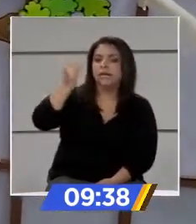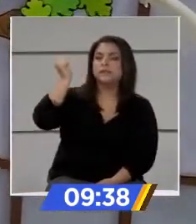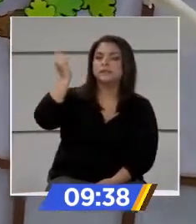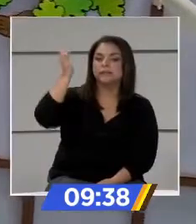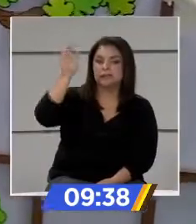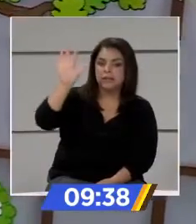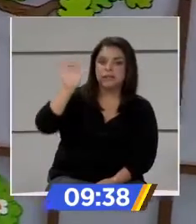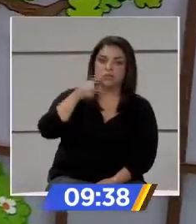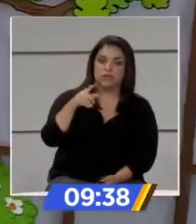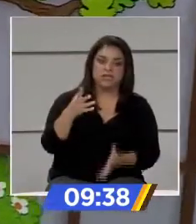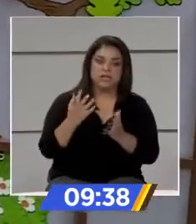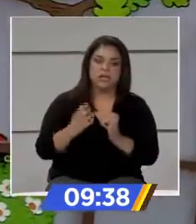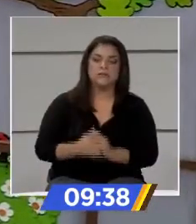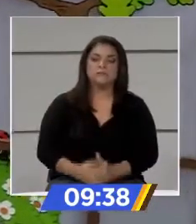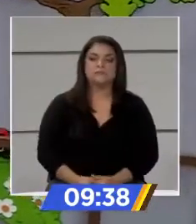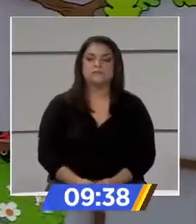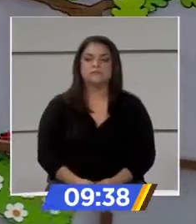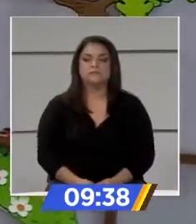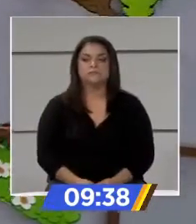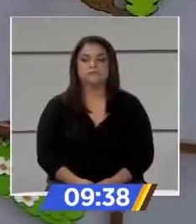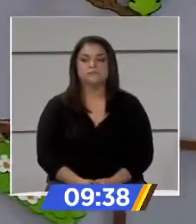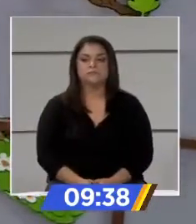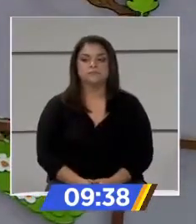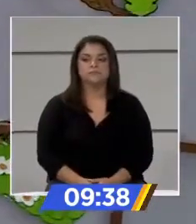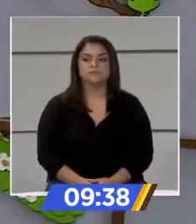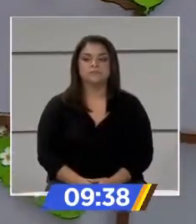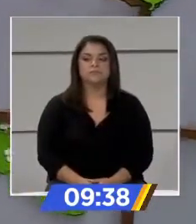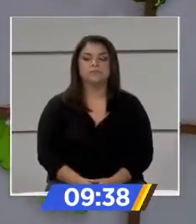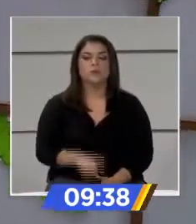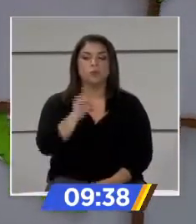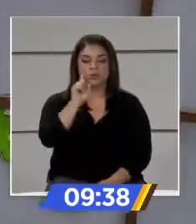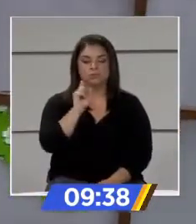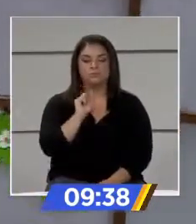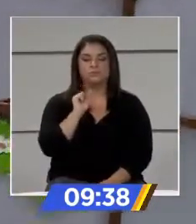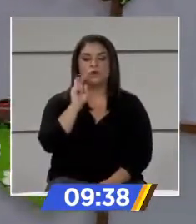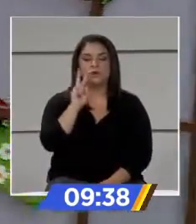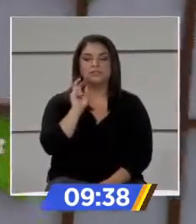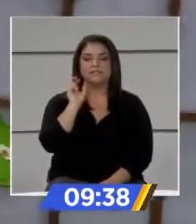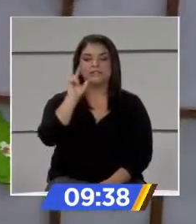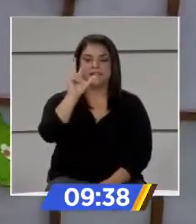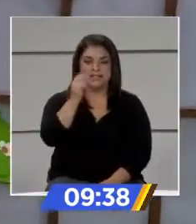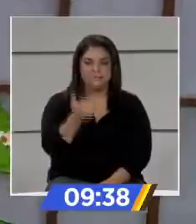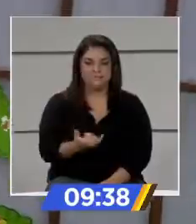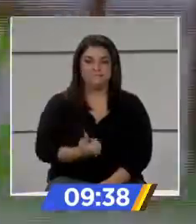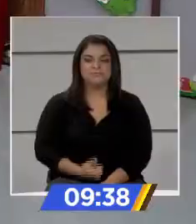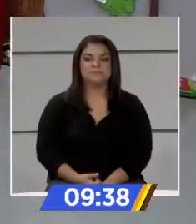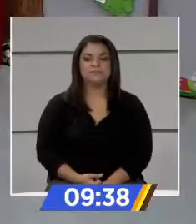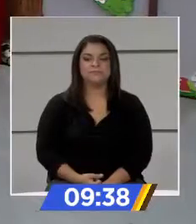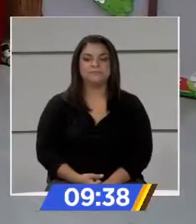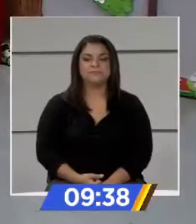como quieran, ¿verdad? Bananos, okay. Chayotes. Ajá. Uno, dos,